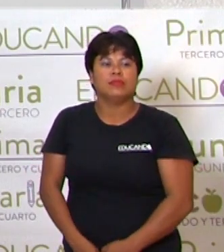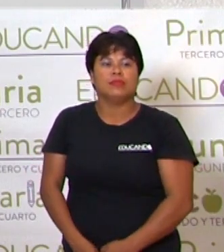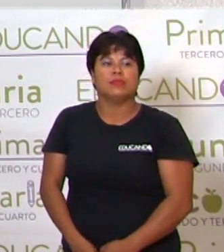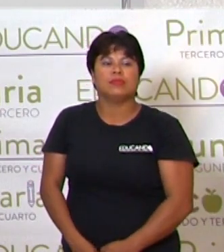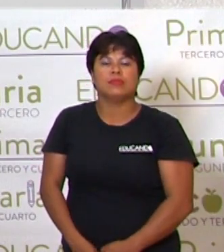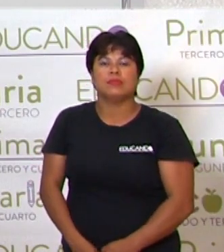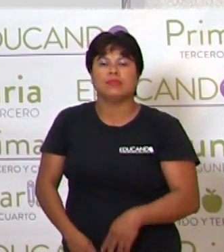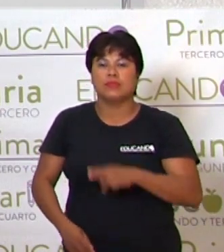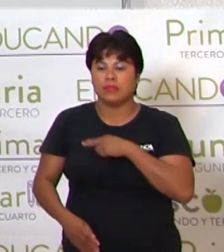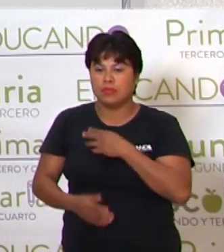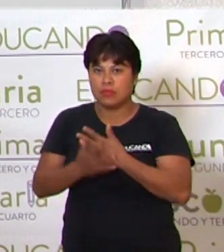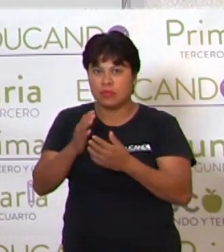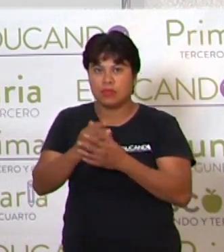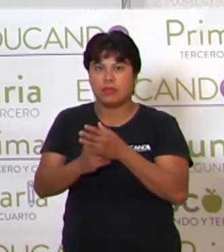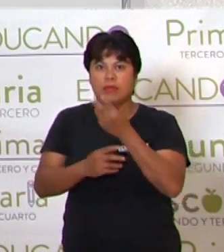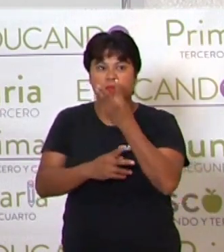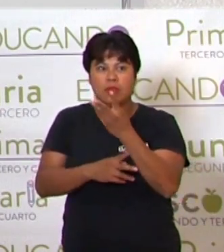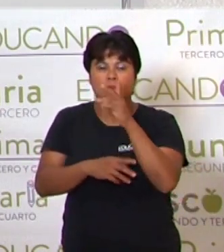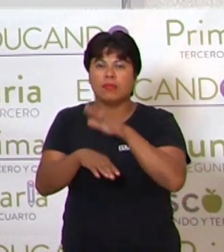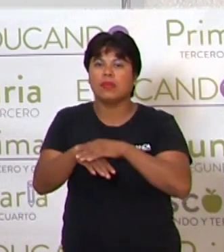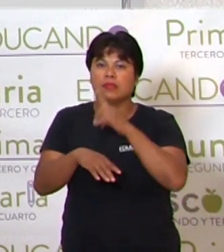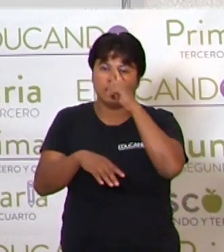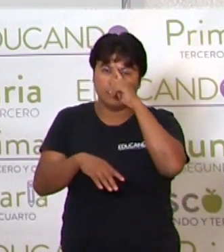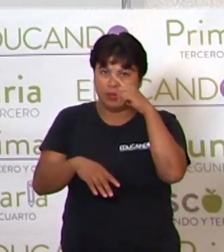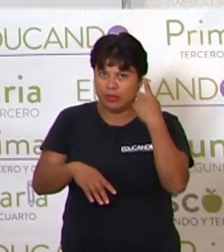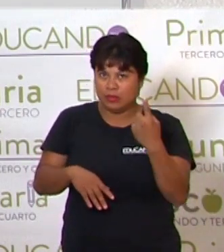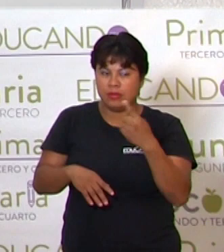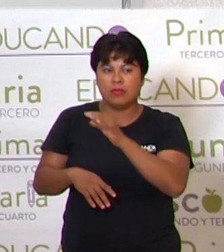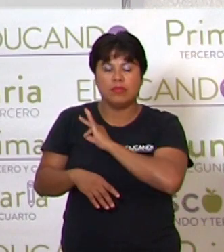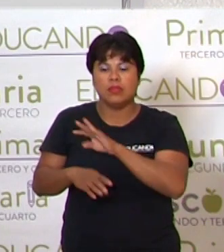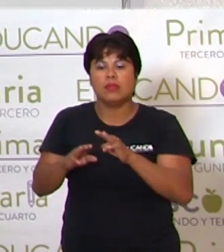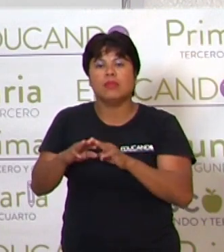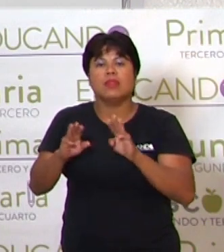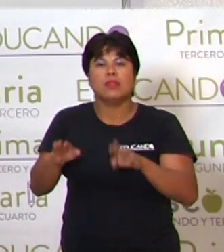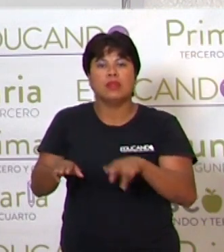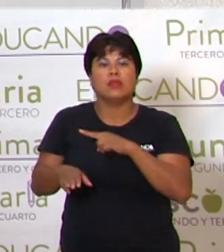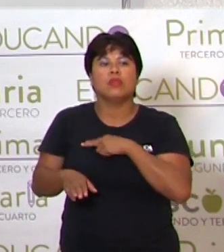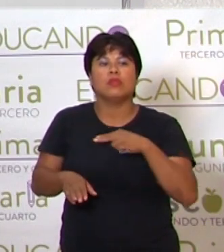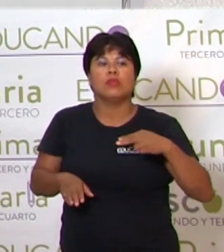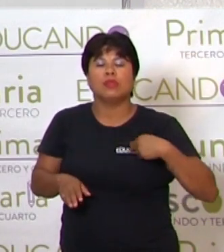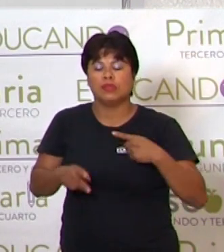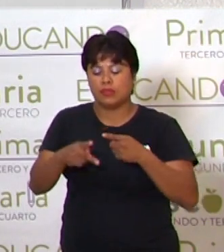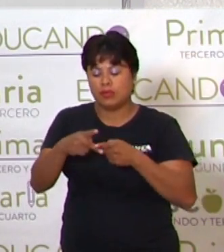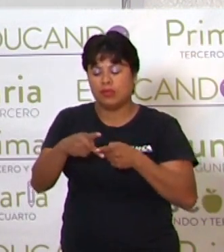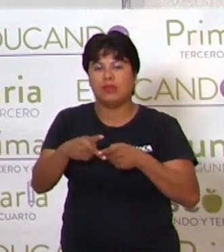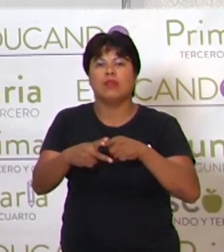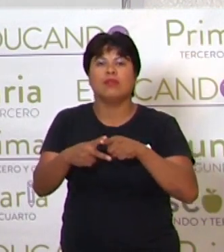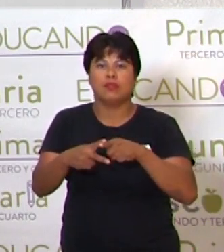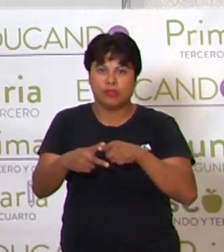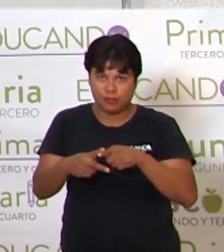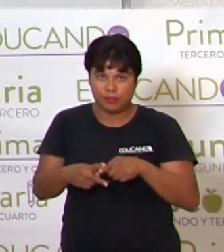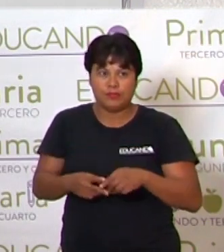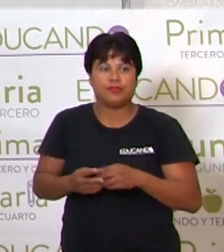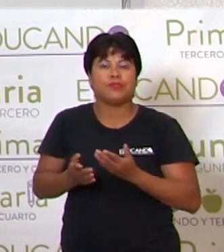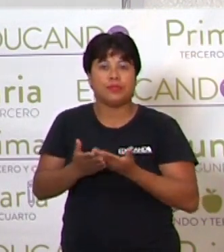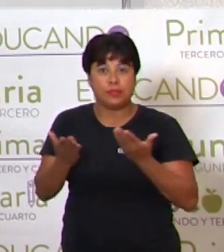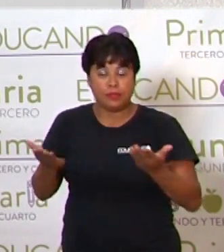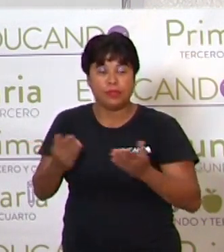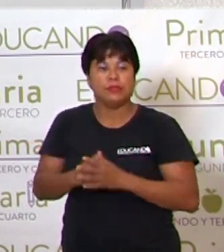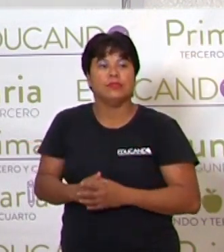Vamos a prolongar las tres para que así sea más fácil poder medir nuestros ángulos. Ahora